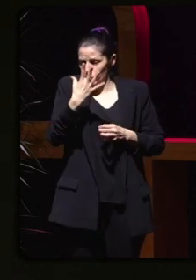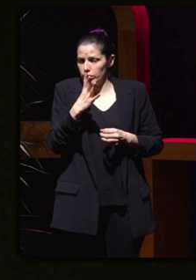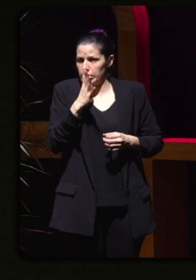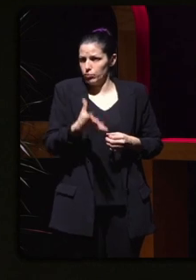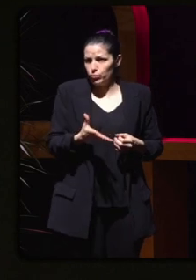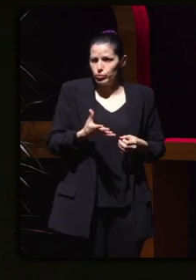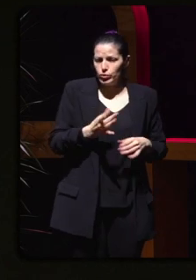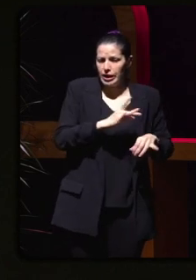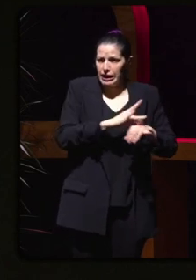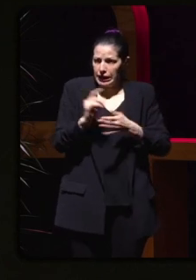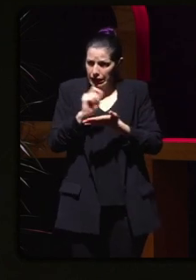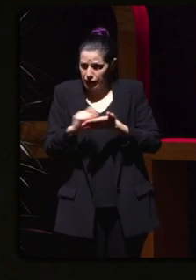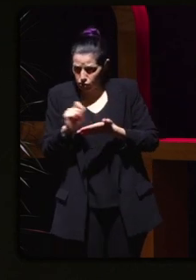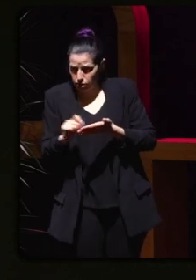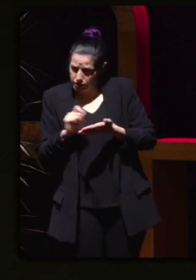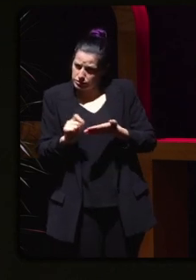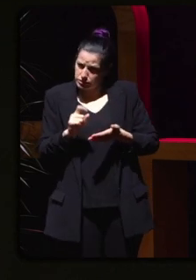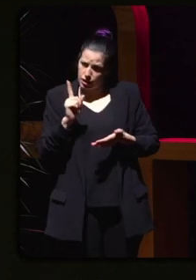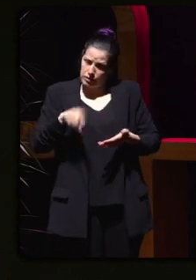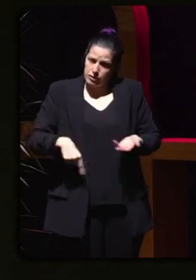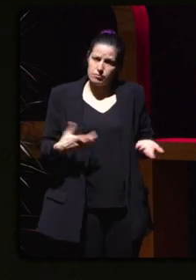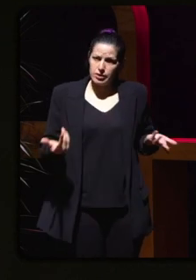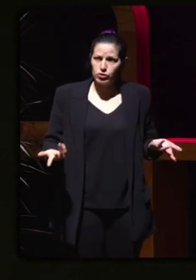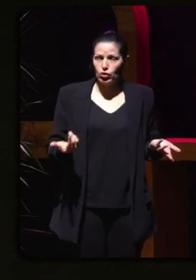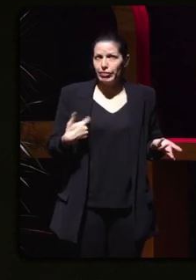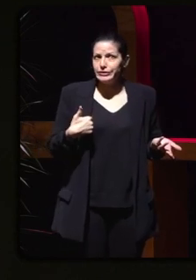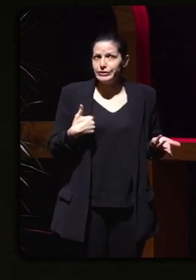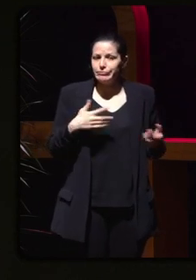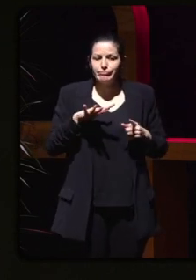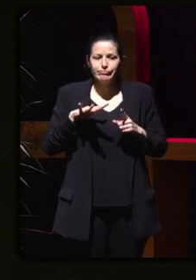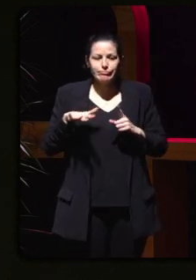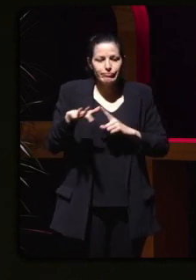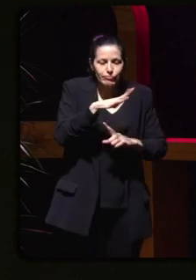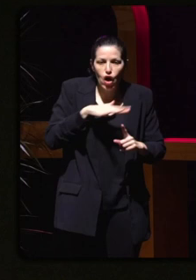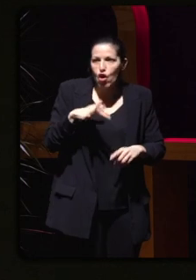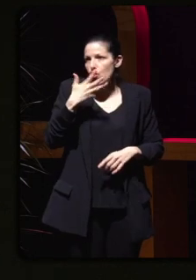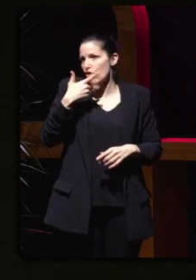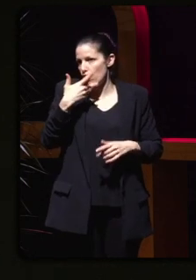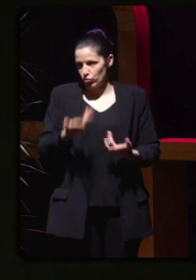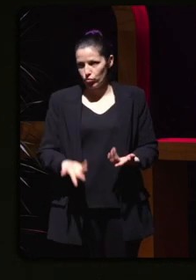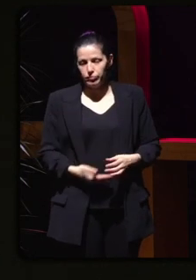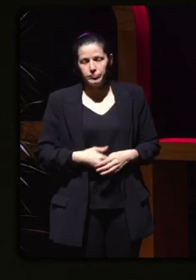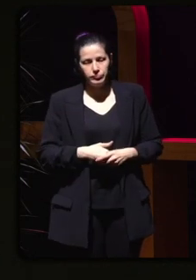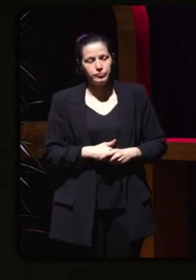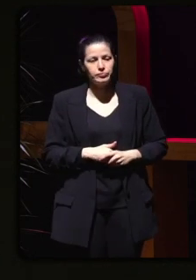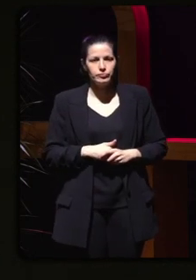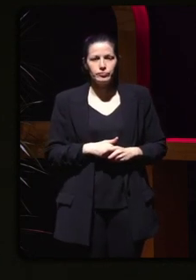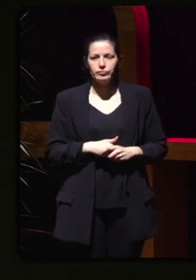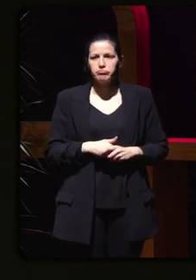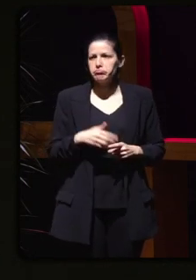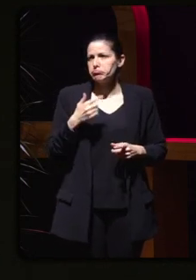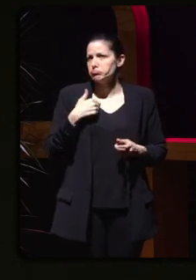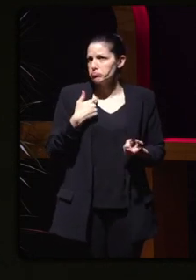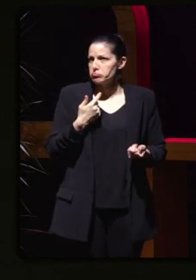que escribo sobre televisión escribo televisión entonces esa doble vertiente funciona bien y me